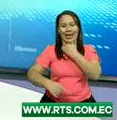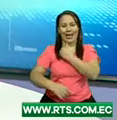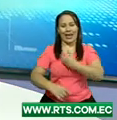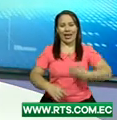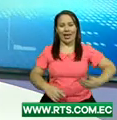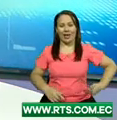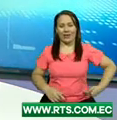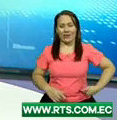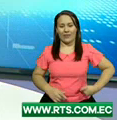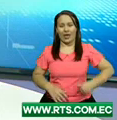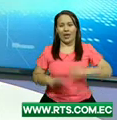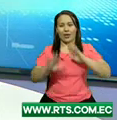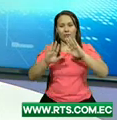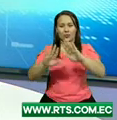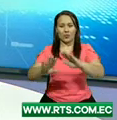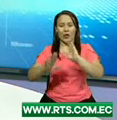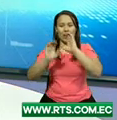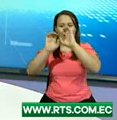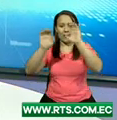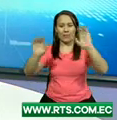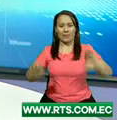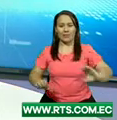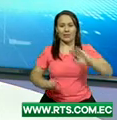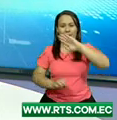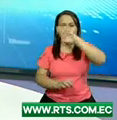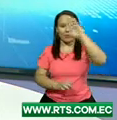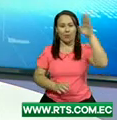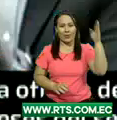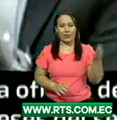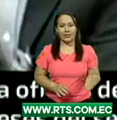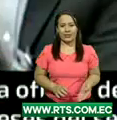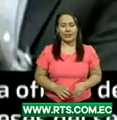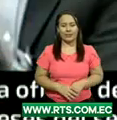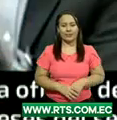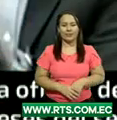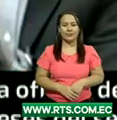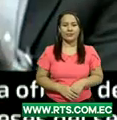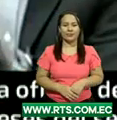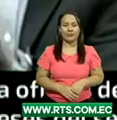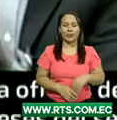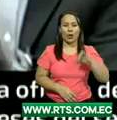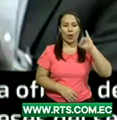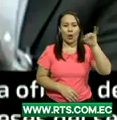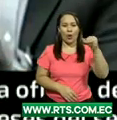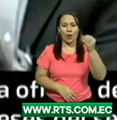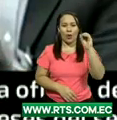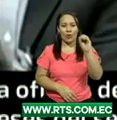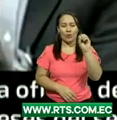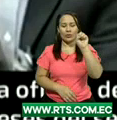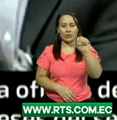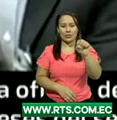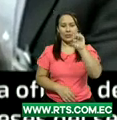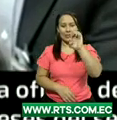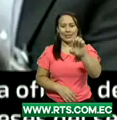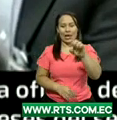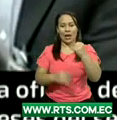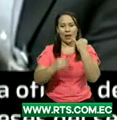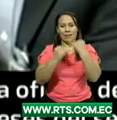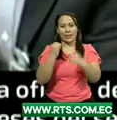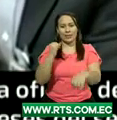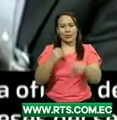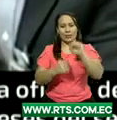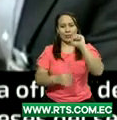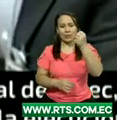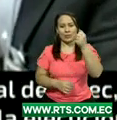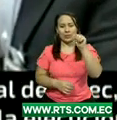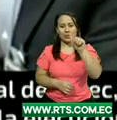representante de la constructora brasileña en nuestro país juste santos ex representante de otra preste en